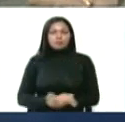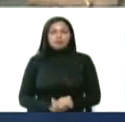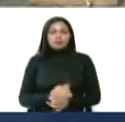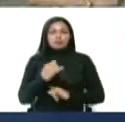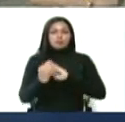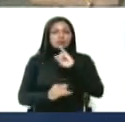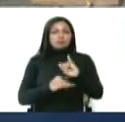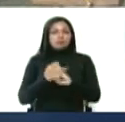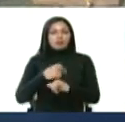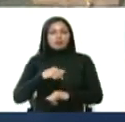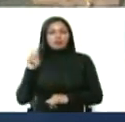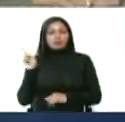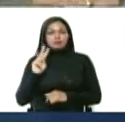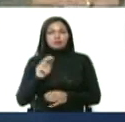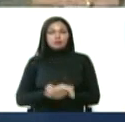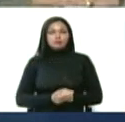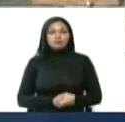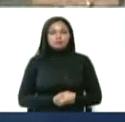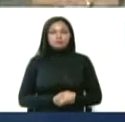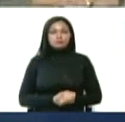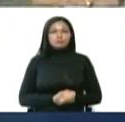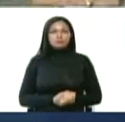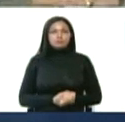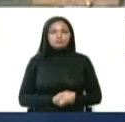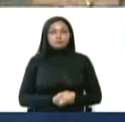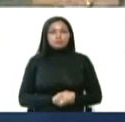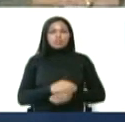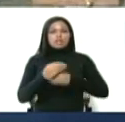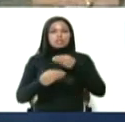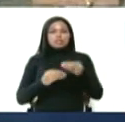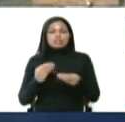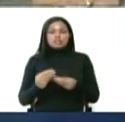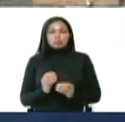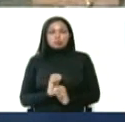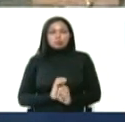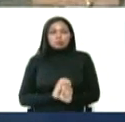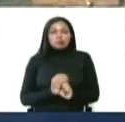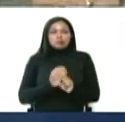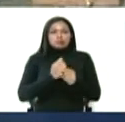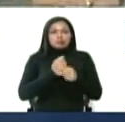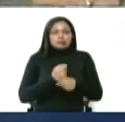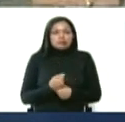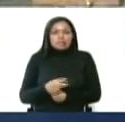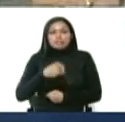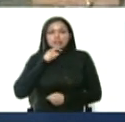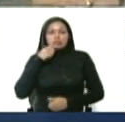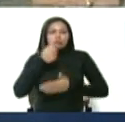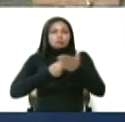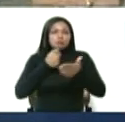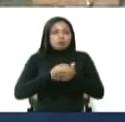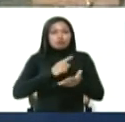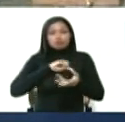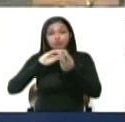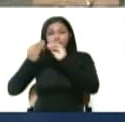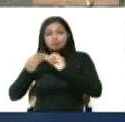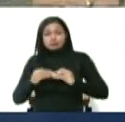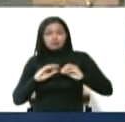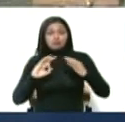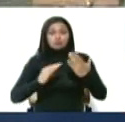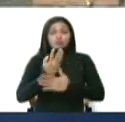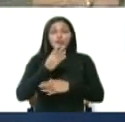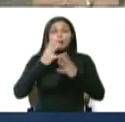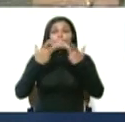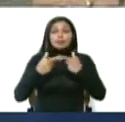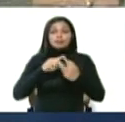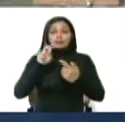internacionales de Venezuela, haciendo de tripas corazón lo mantenemos. Hemos fundado una